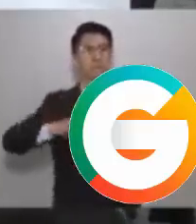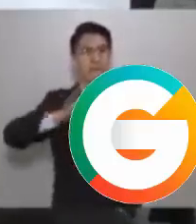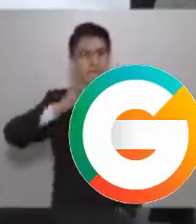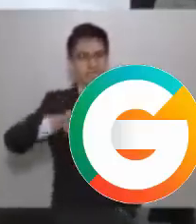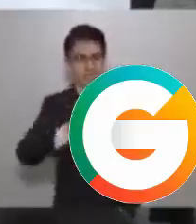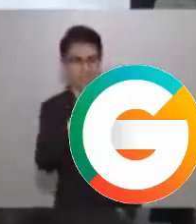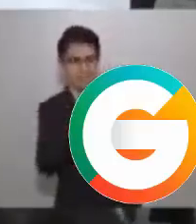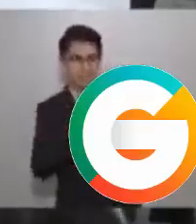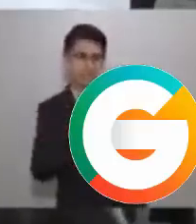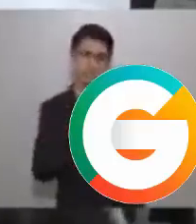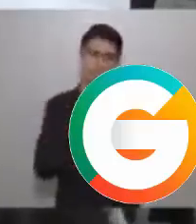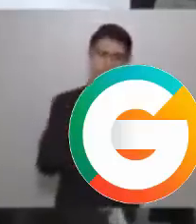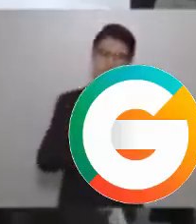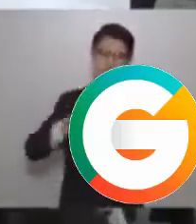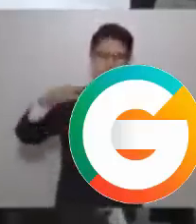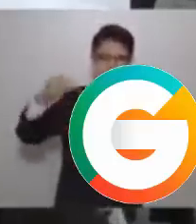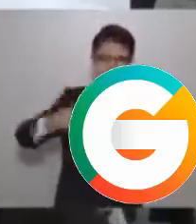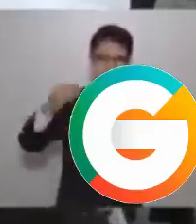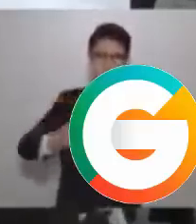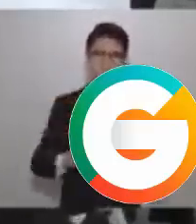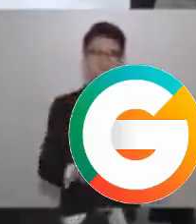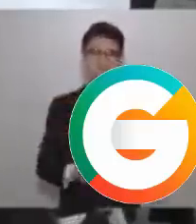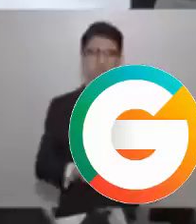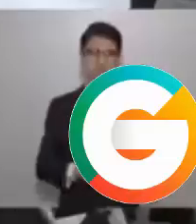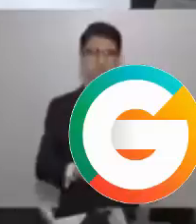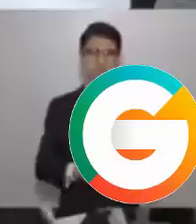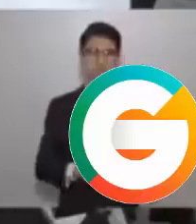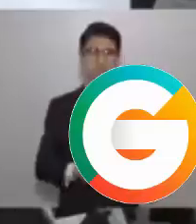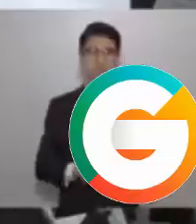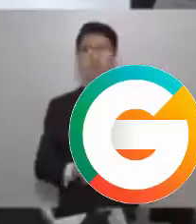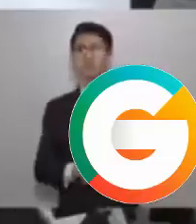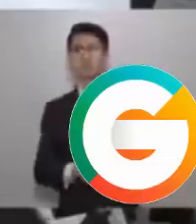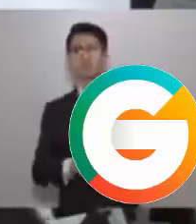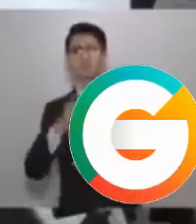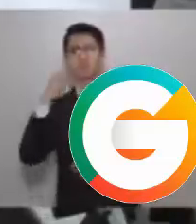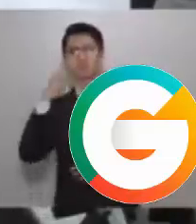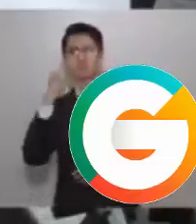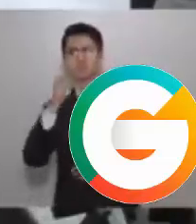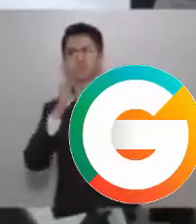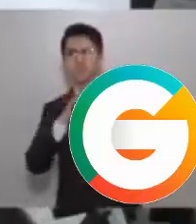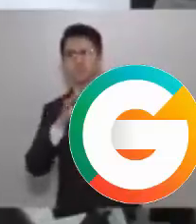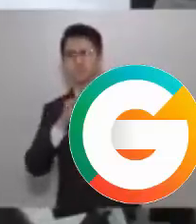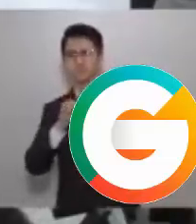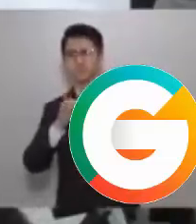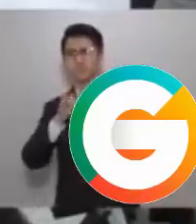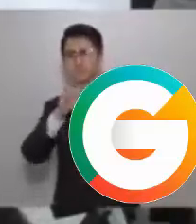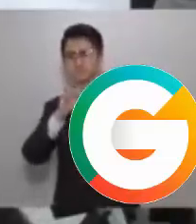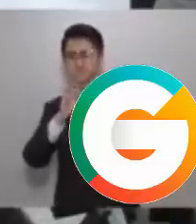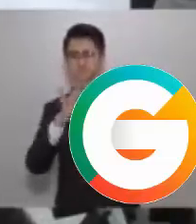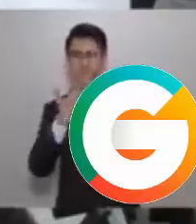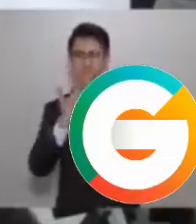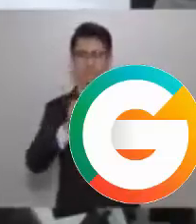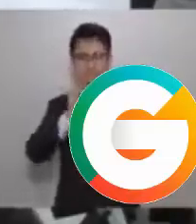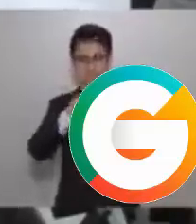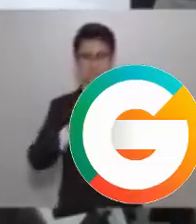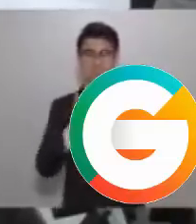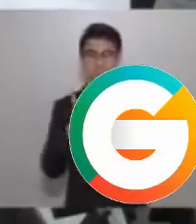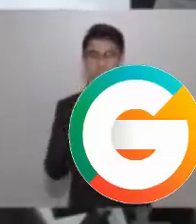sido judicializados. Así es. 15 acuerdos reparatorios entre algún elemento y algún ciudadano.